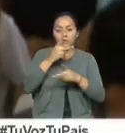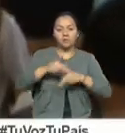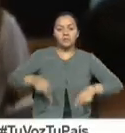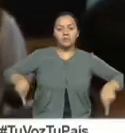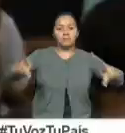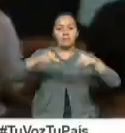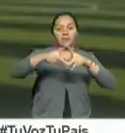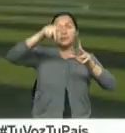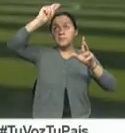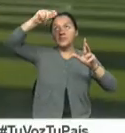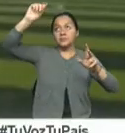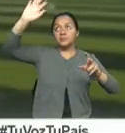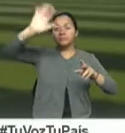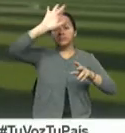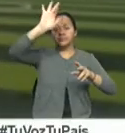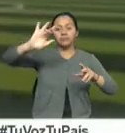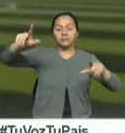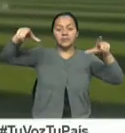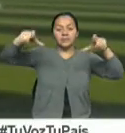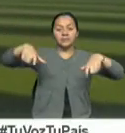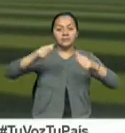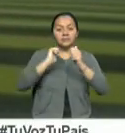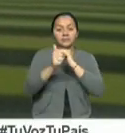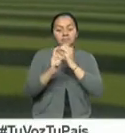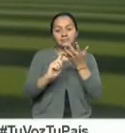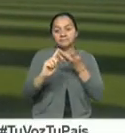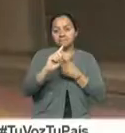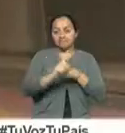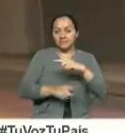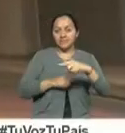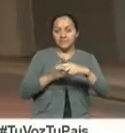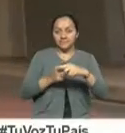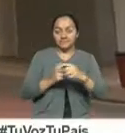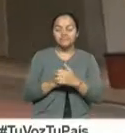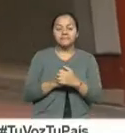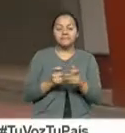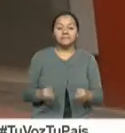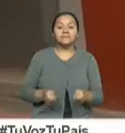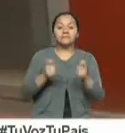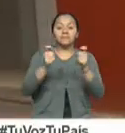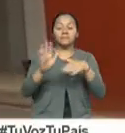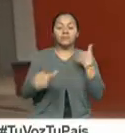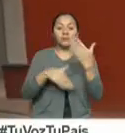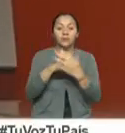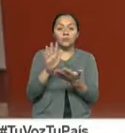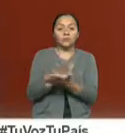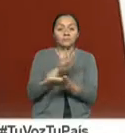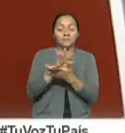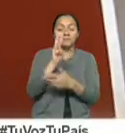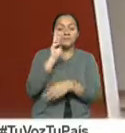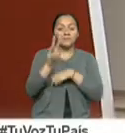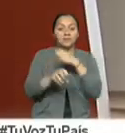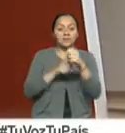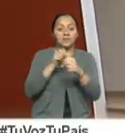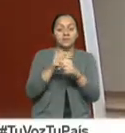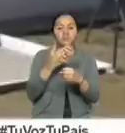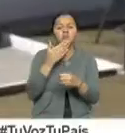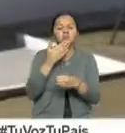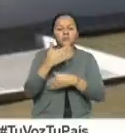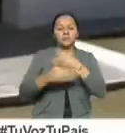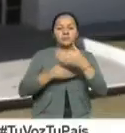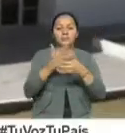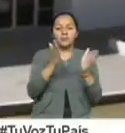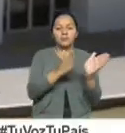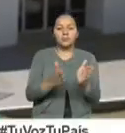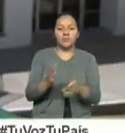pizarras inteligentes, canchas deportivas, entre otros. La entrega de esta unidad educativa del milenio se enmarca dentro del plan